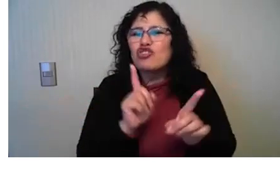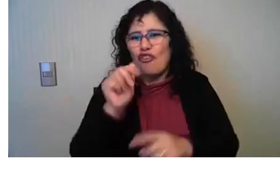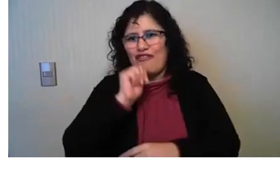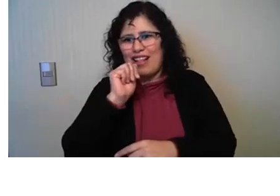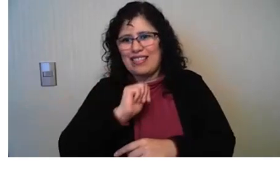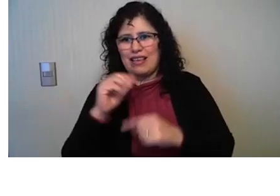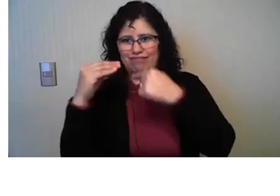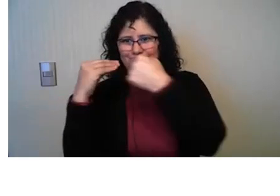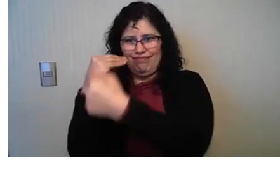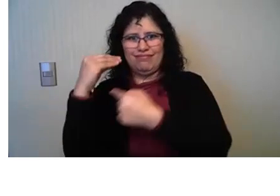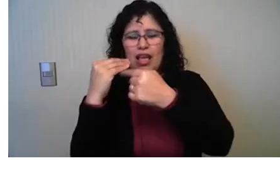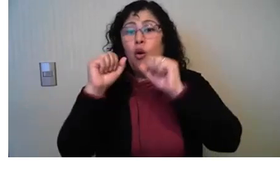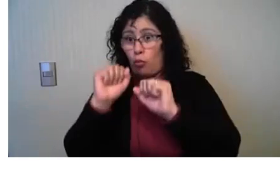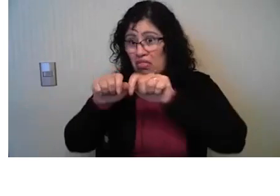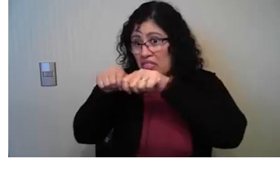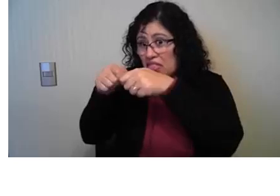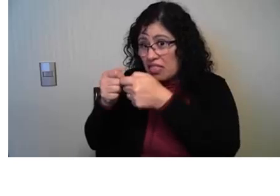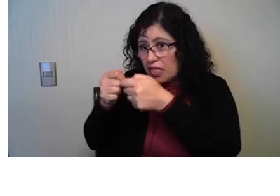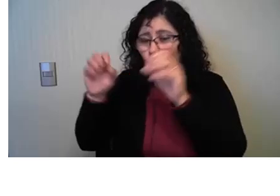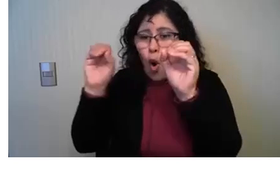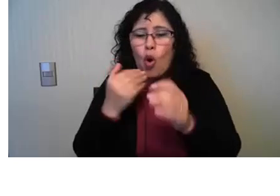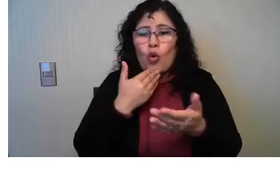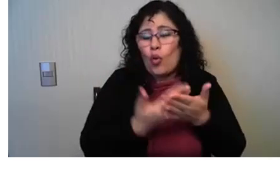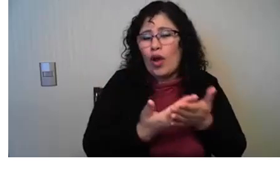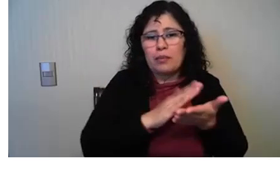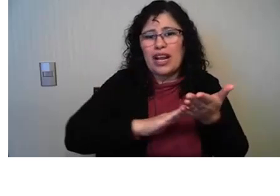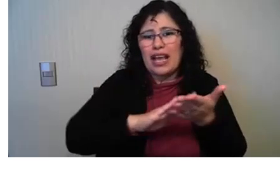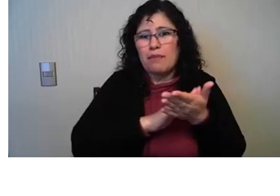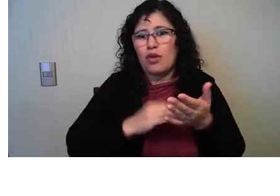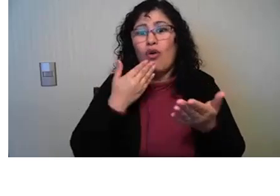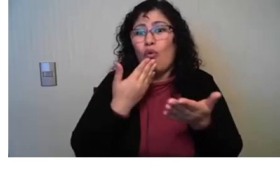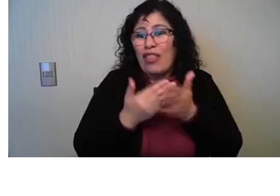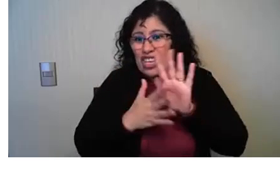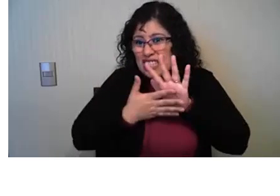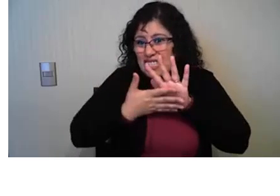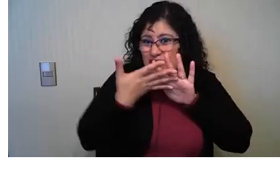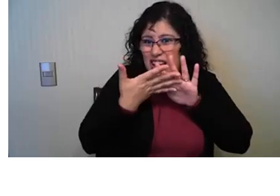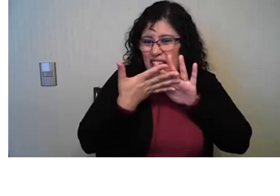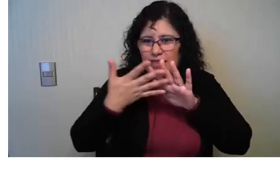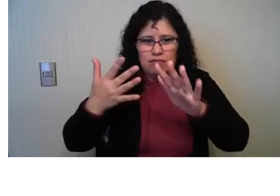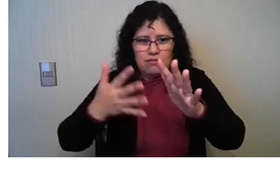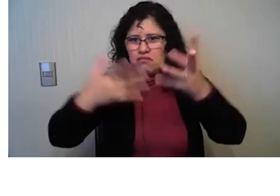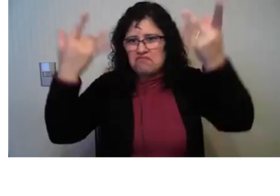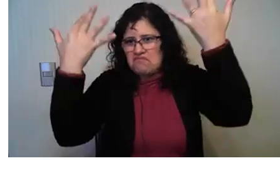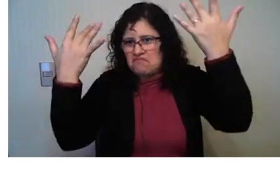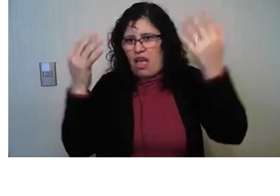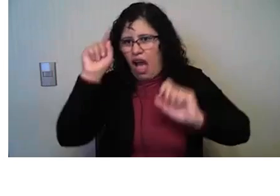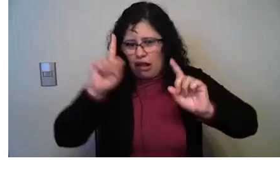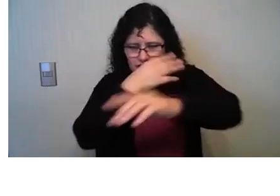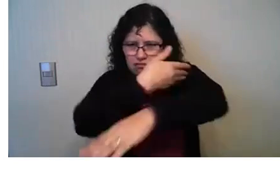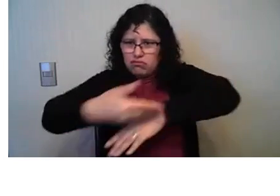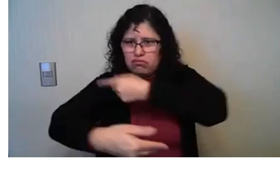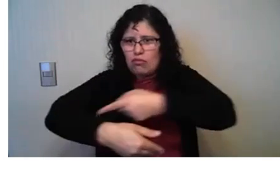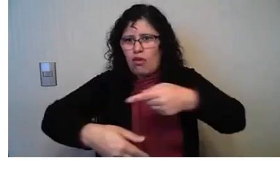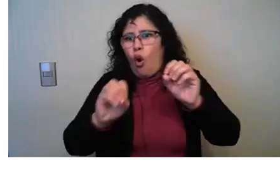cerebelo, como provocada por la pérdida de la sensibilidad de una extremidad, ¿ya? O también